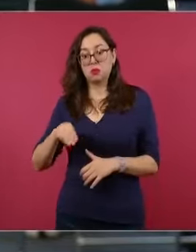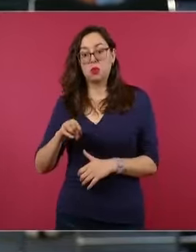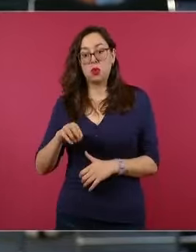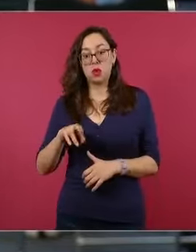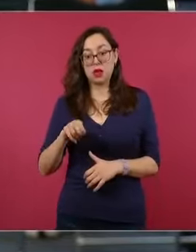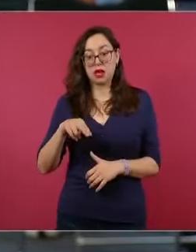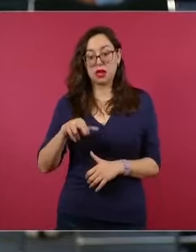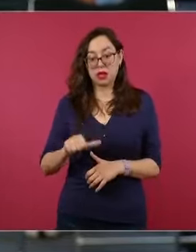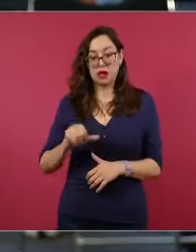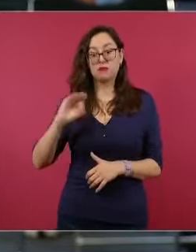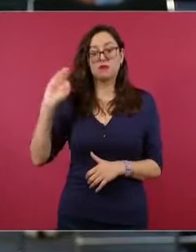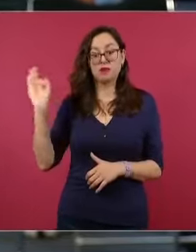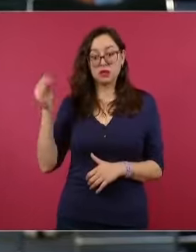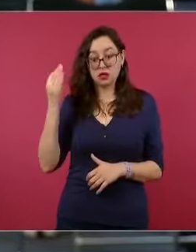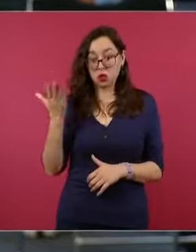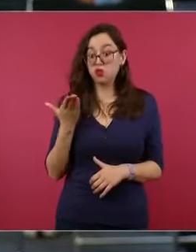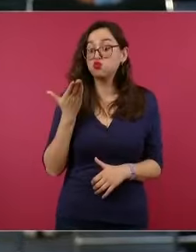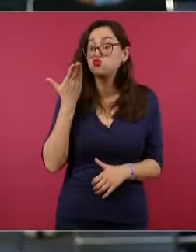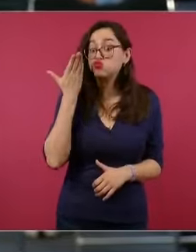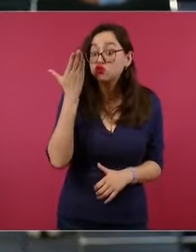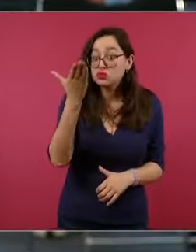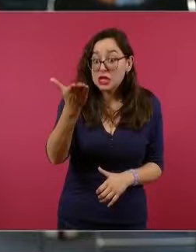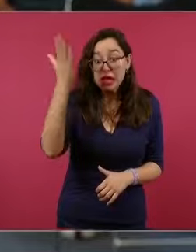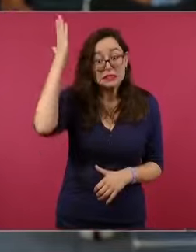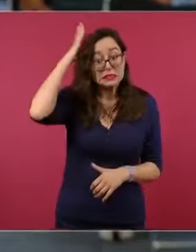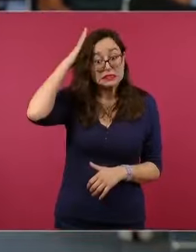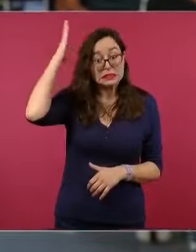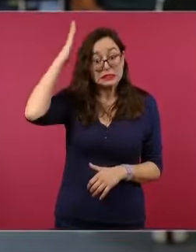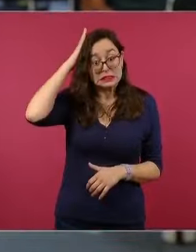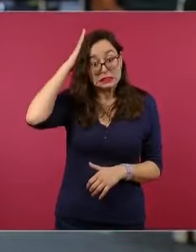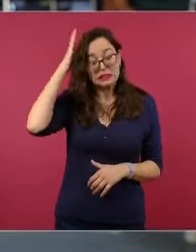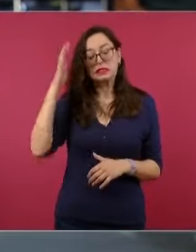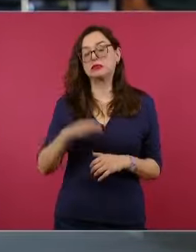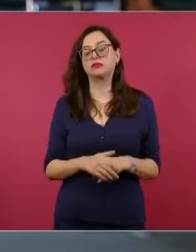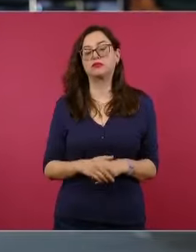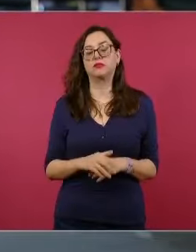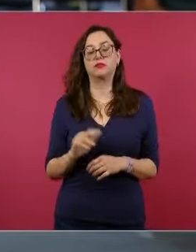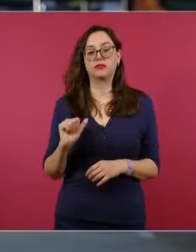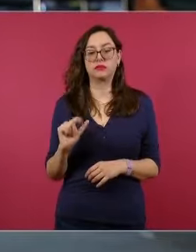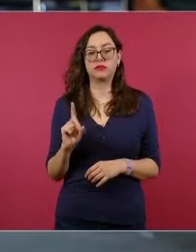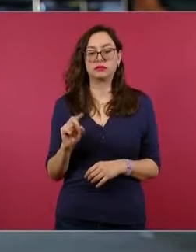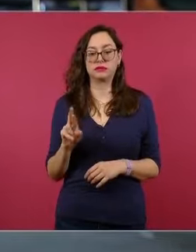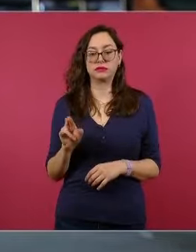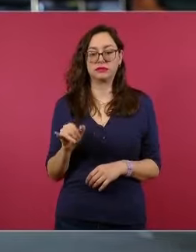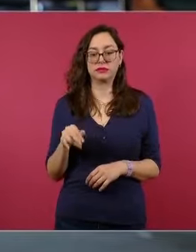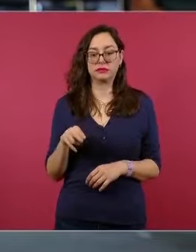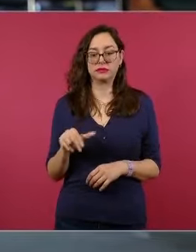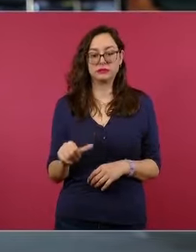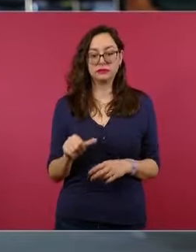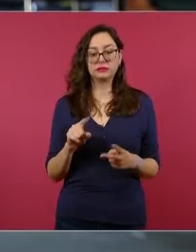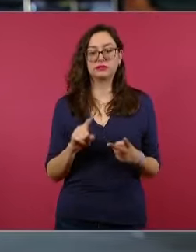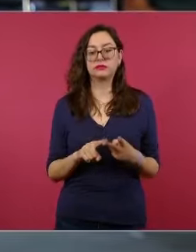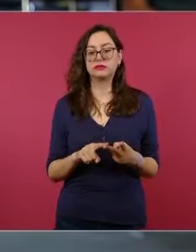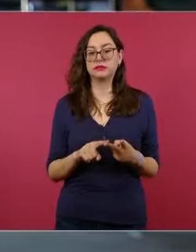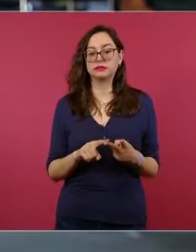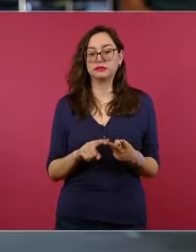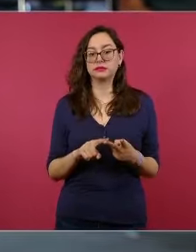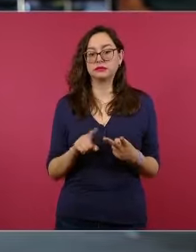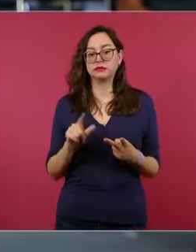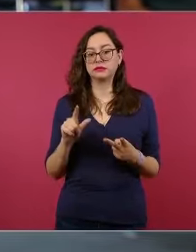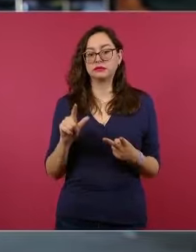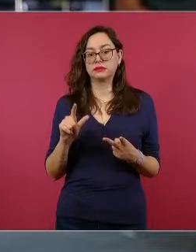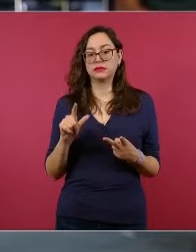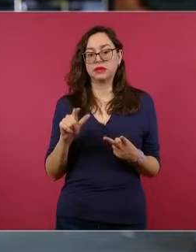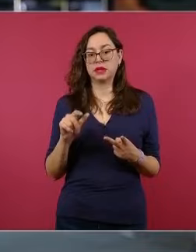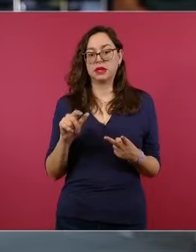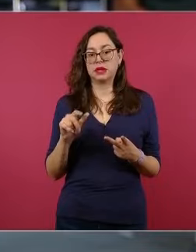Federal que usted en cabeza Adriana barreras Ana Cristina barreras Jorge Iván Luna